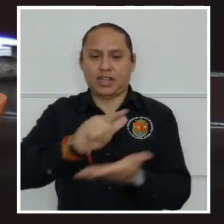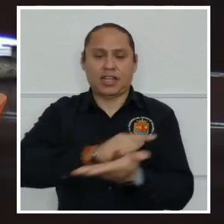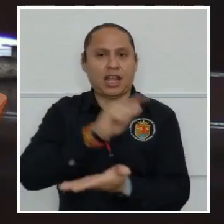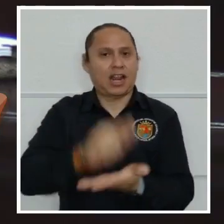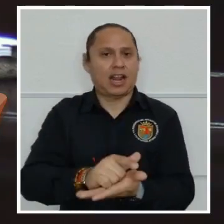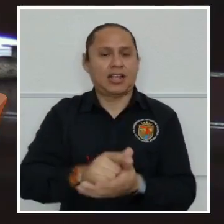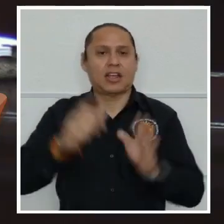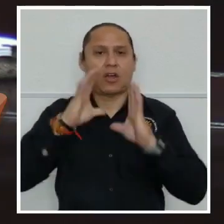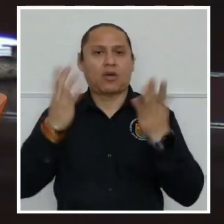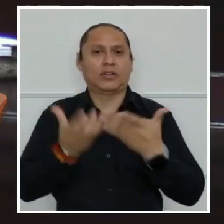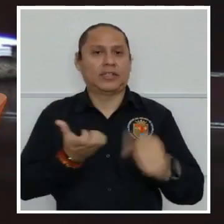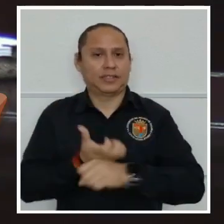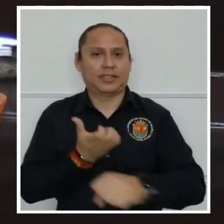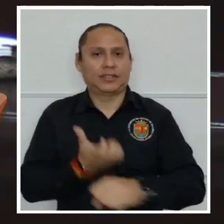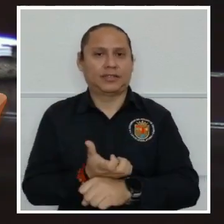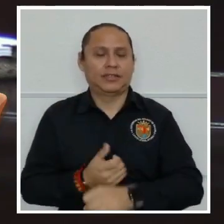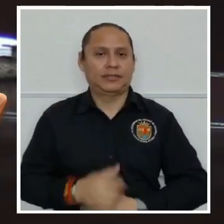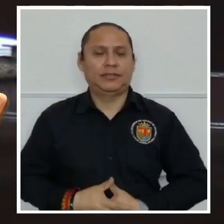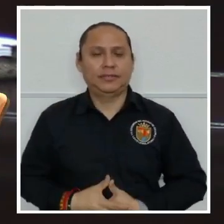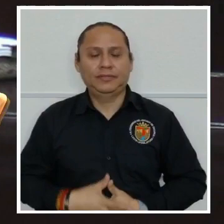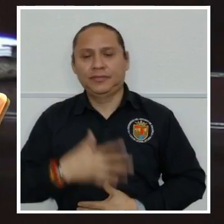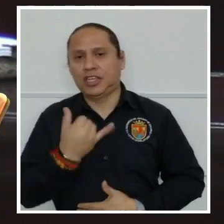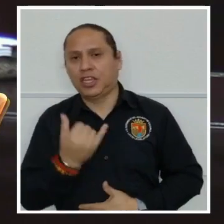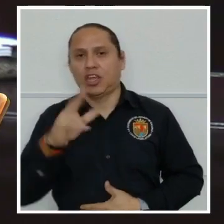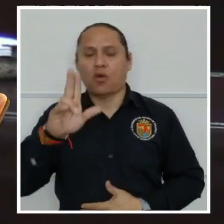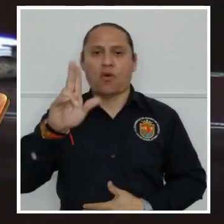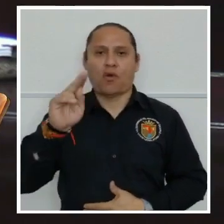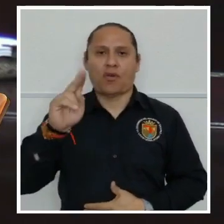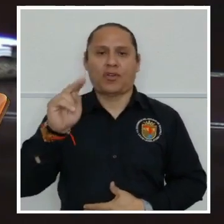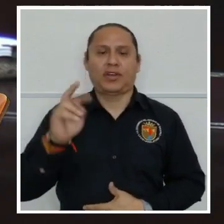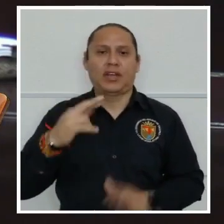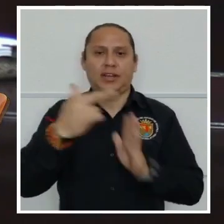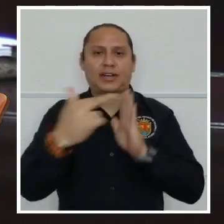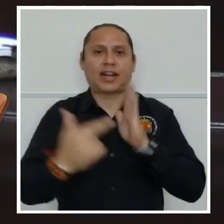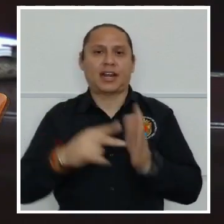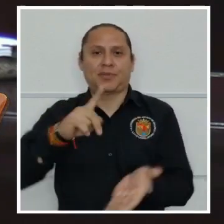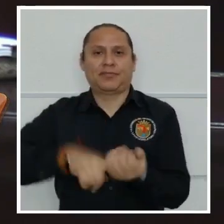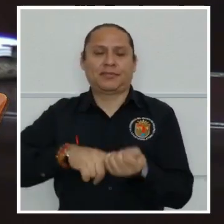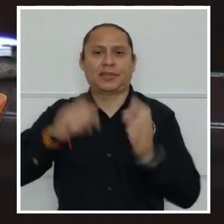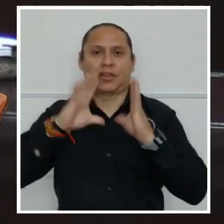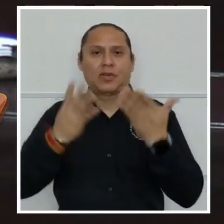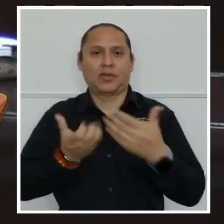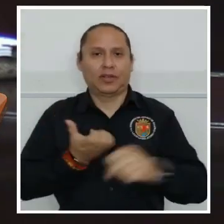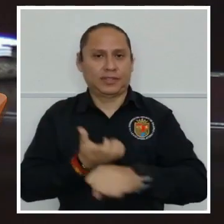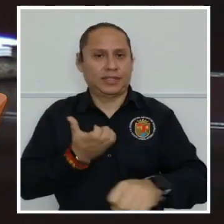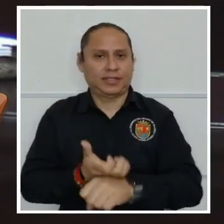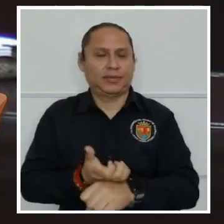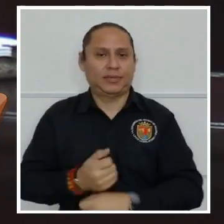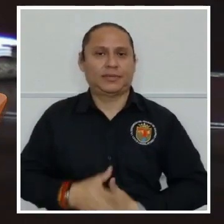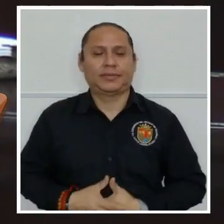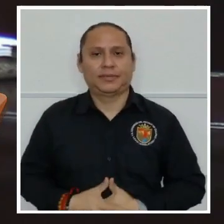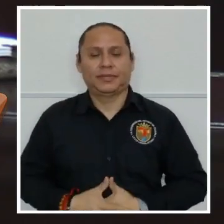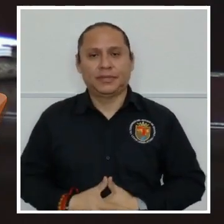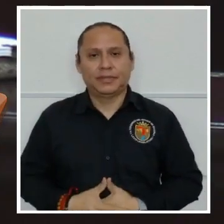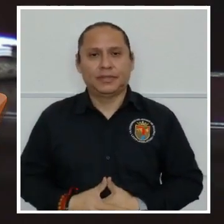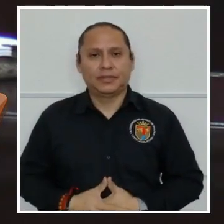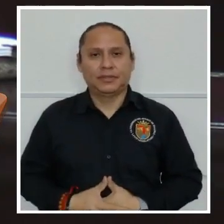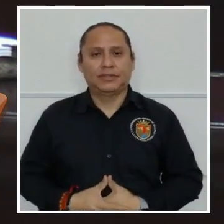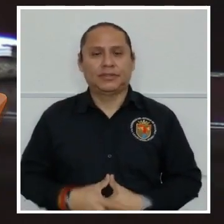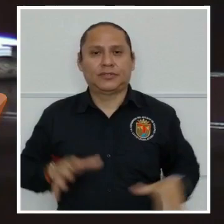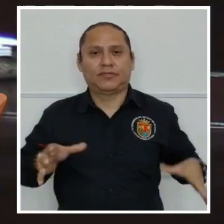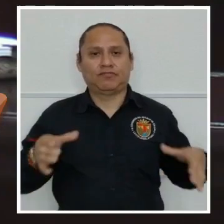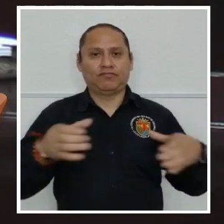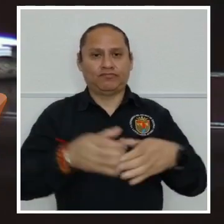Ley Orgánica del Congreso del Estado y 80 del Reglamento Interior de este Poder Legislativo,